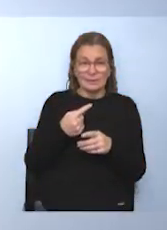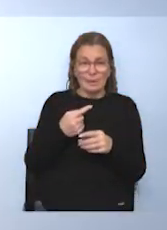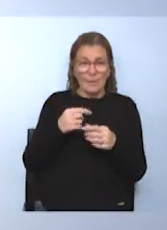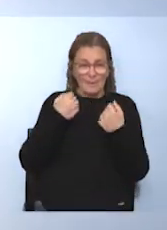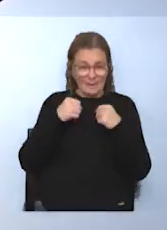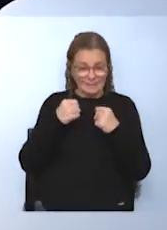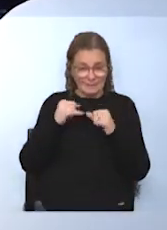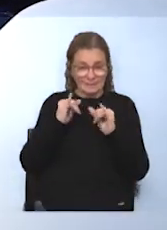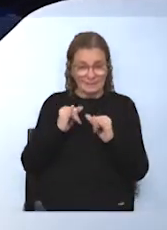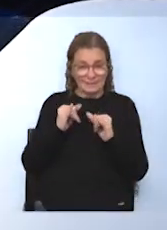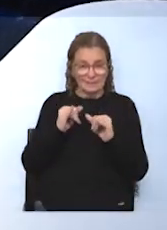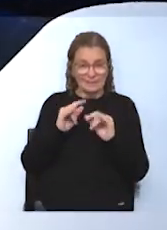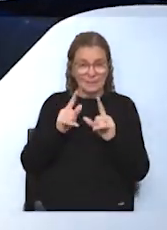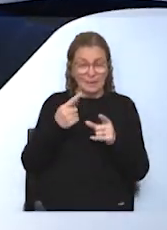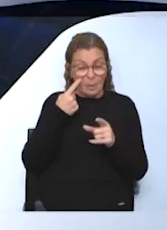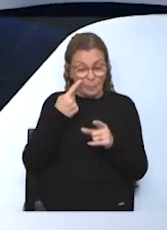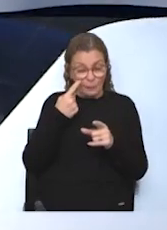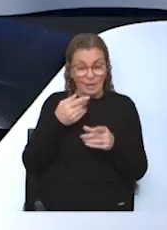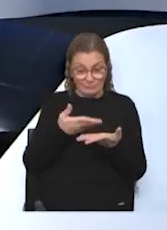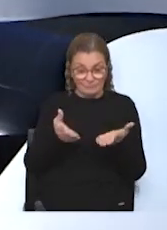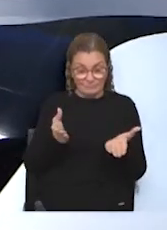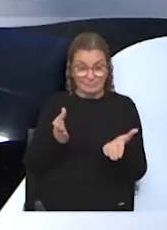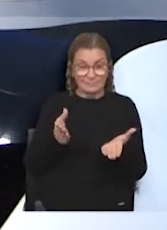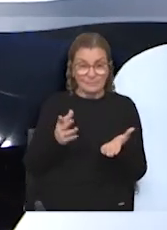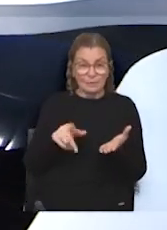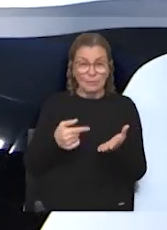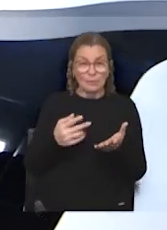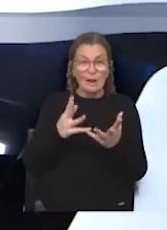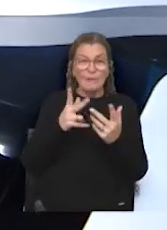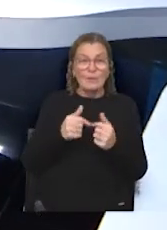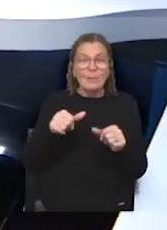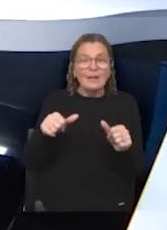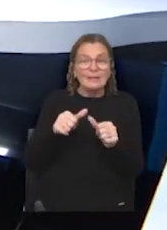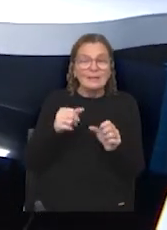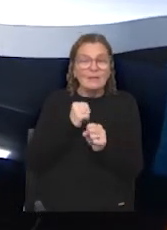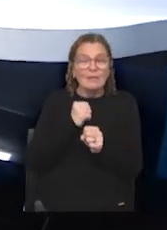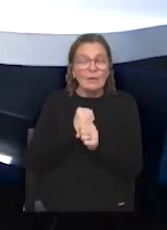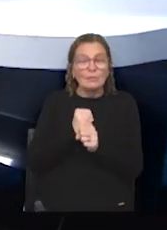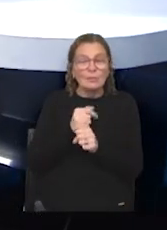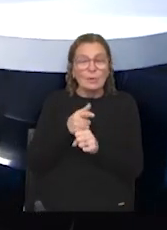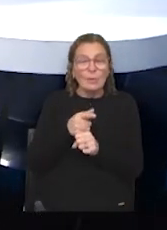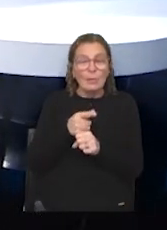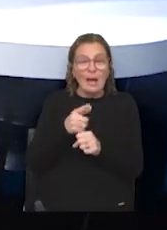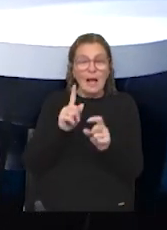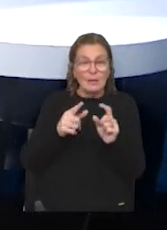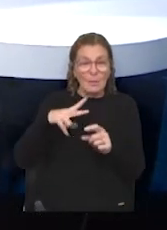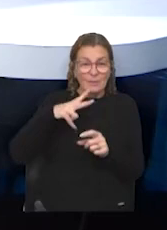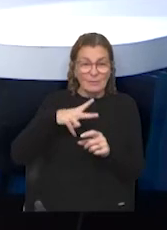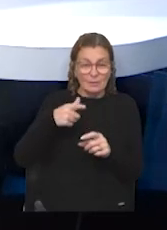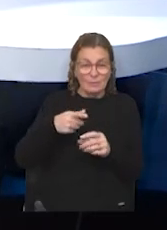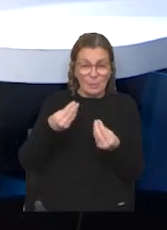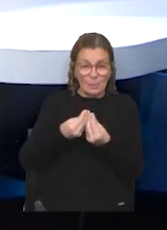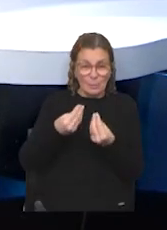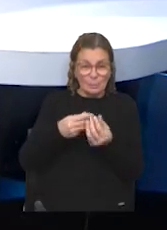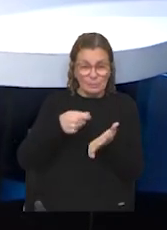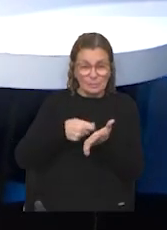prácticas no de hechos contactados después hay una tema que es la forma de hacer las cosas no cuando vos ubicas un actor privado a gestionar esta cantidad de dinero